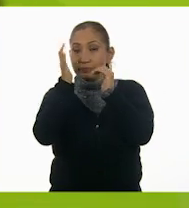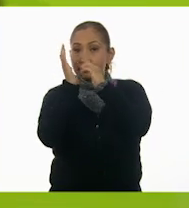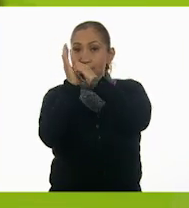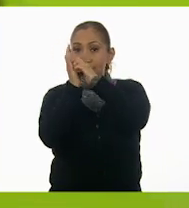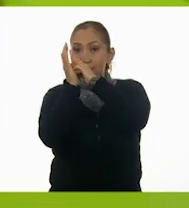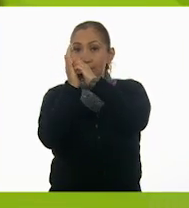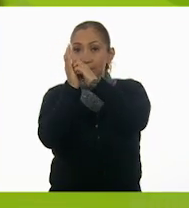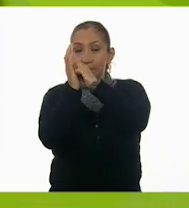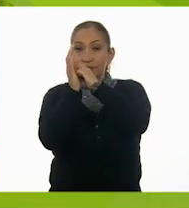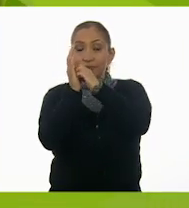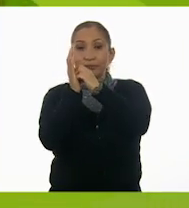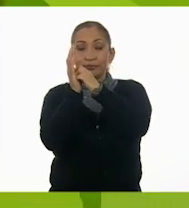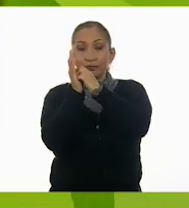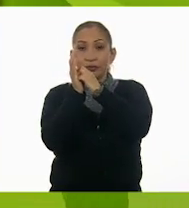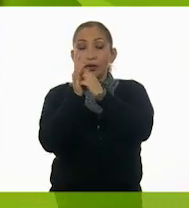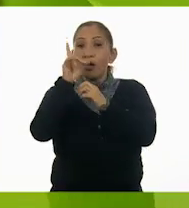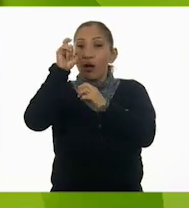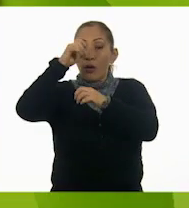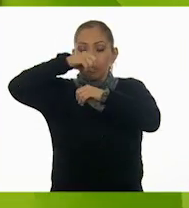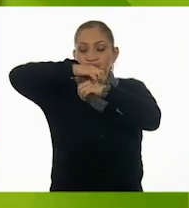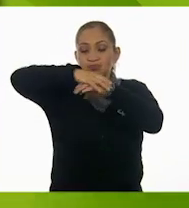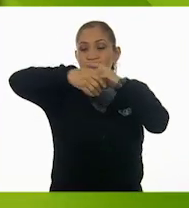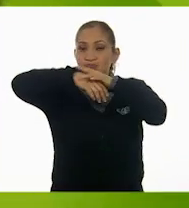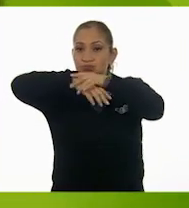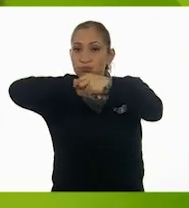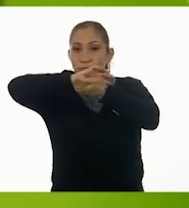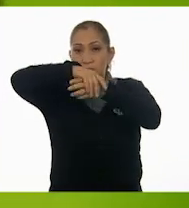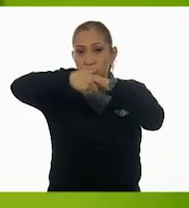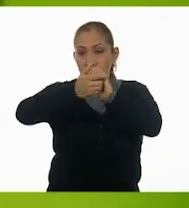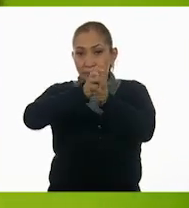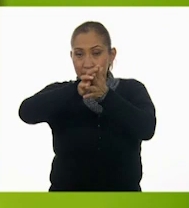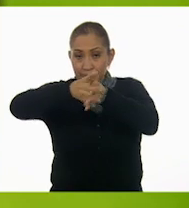tus uñas. Enjuaga tus manos con agua.